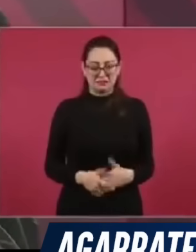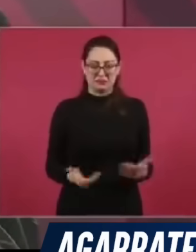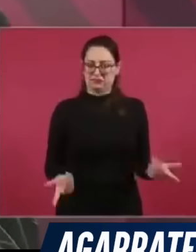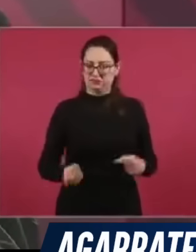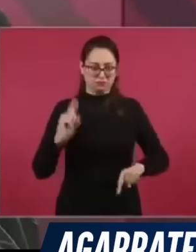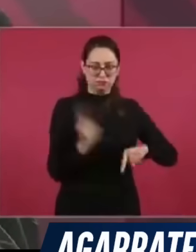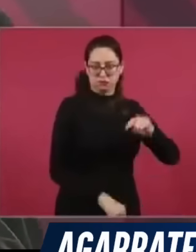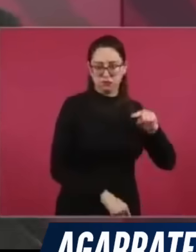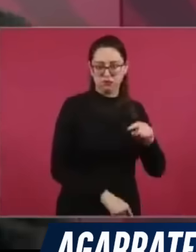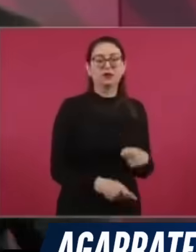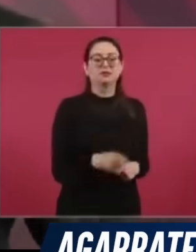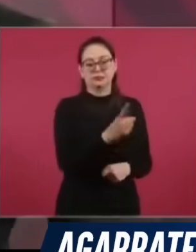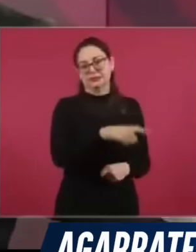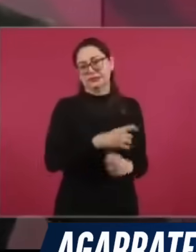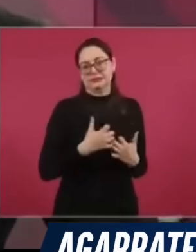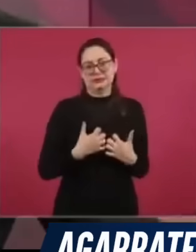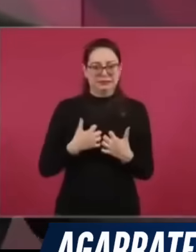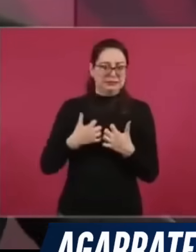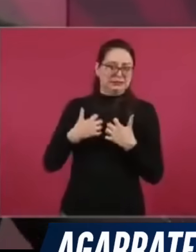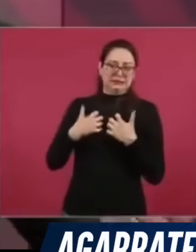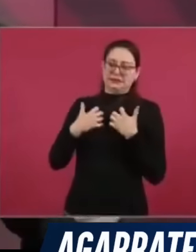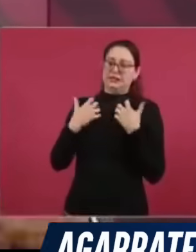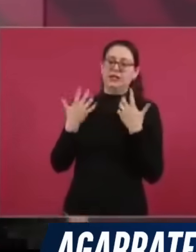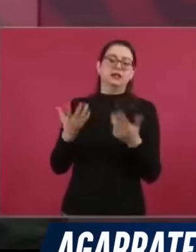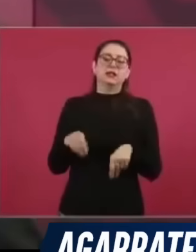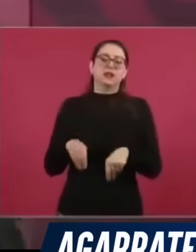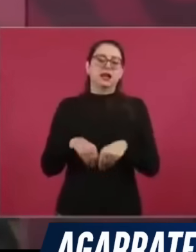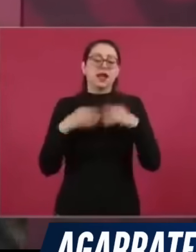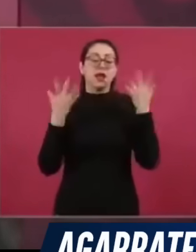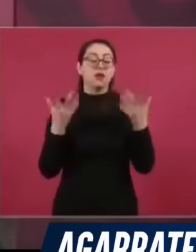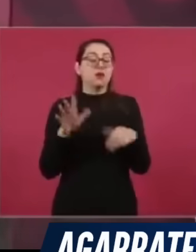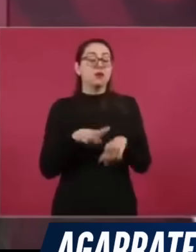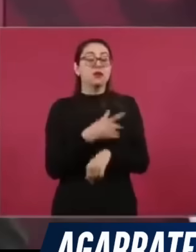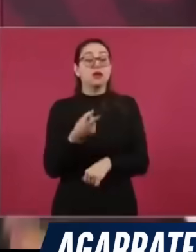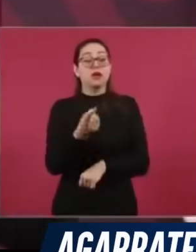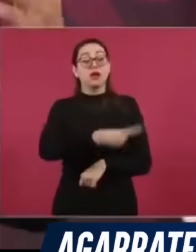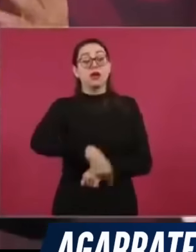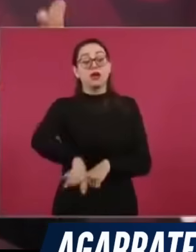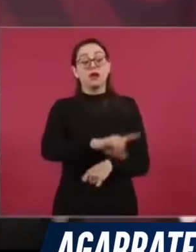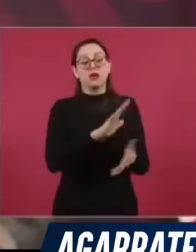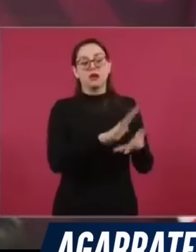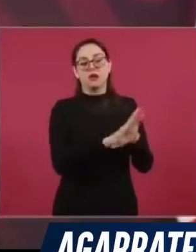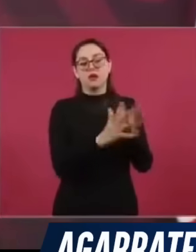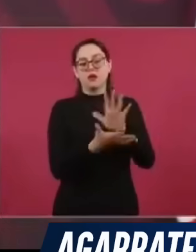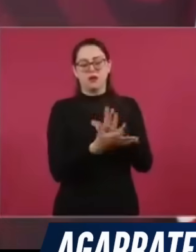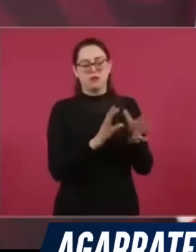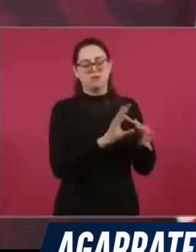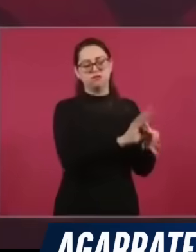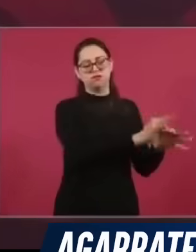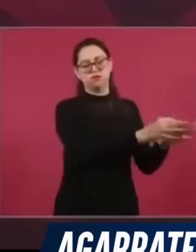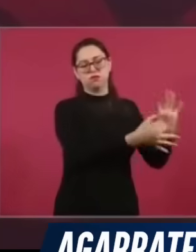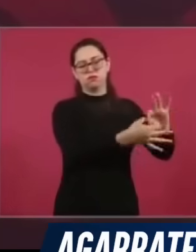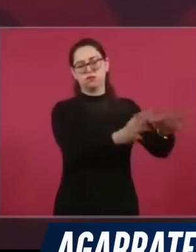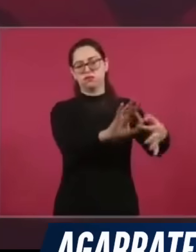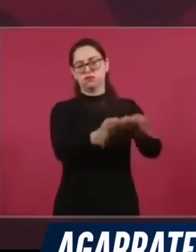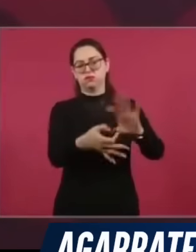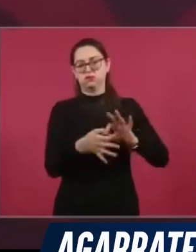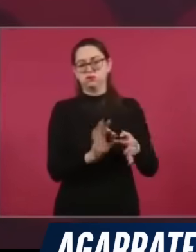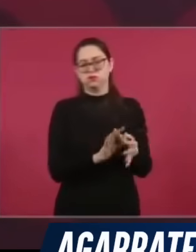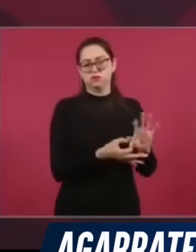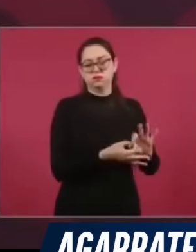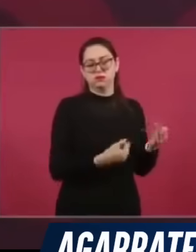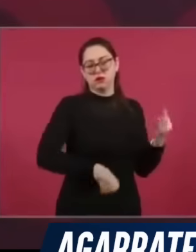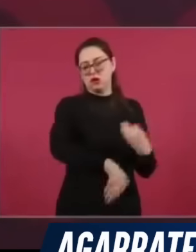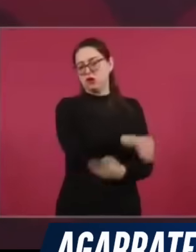eso porque todos estaban metidos la mayoría claro Hay